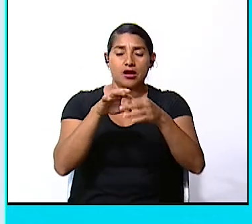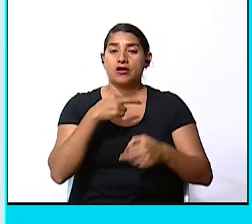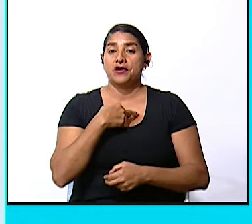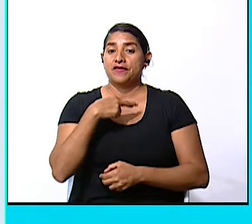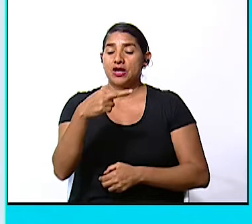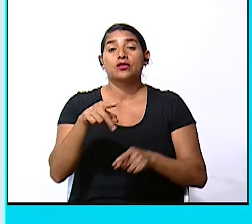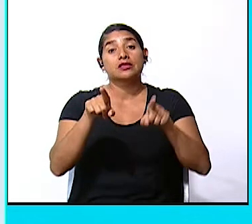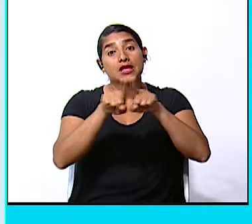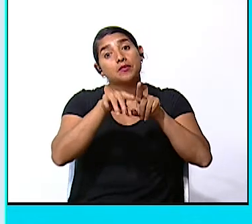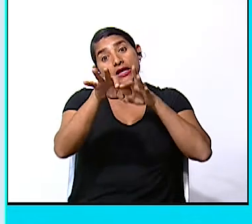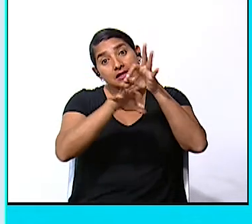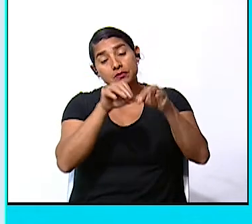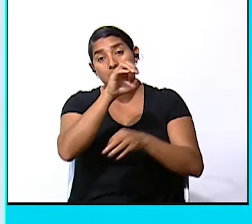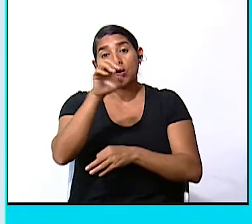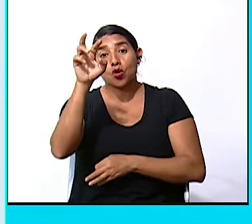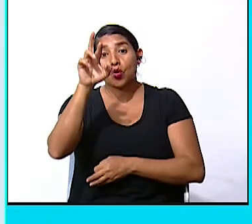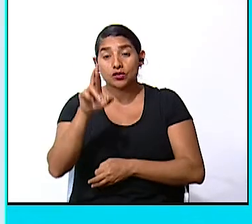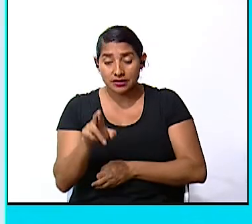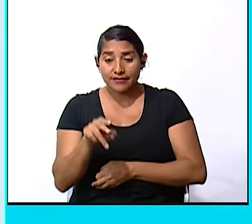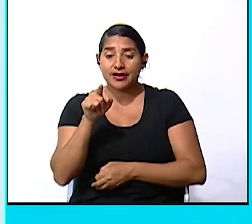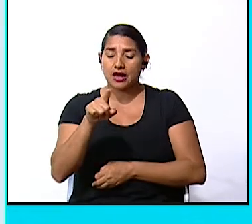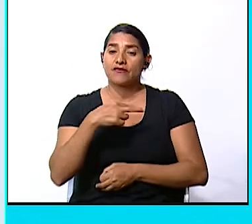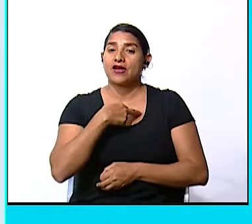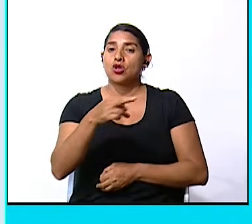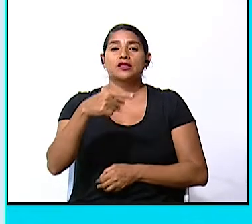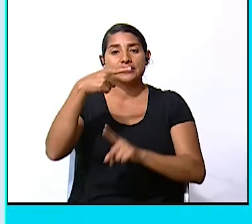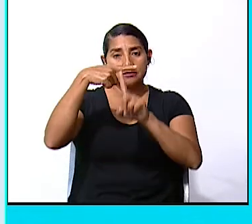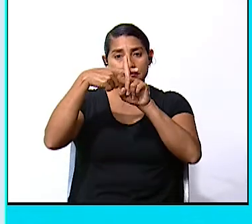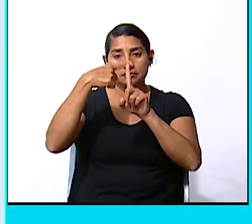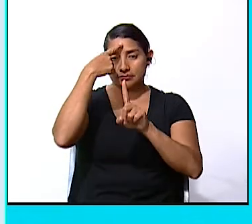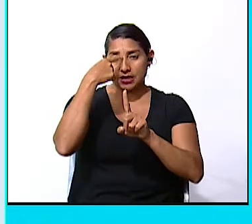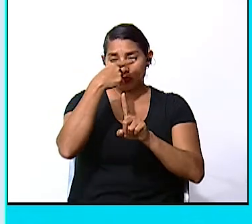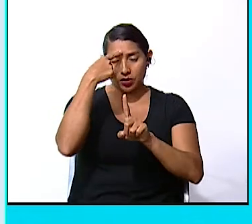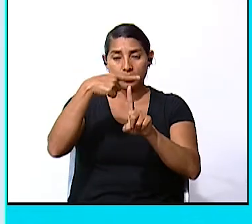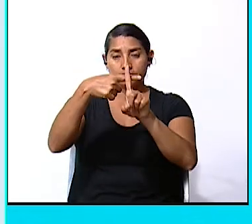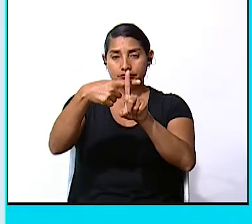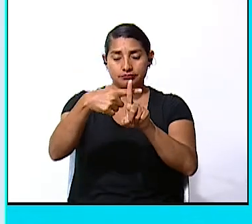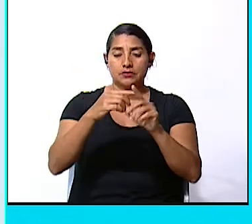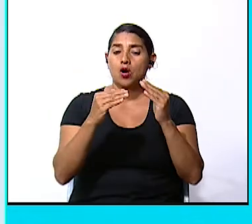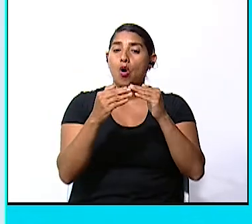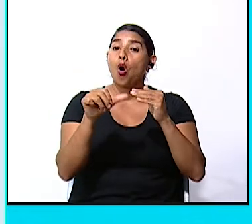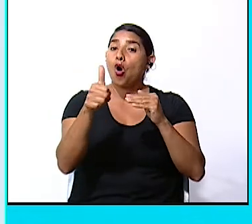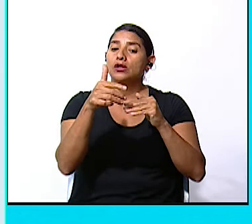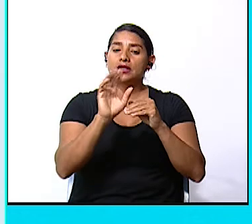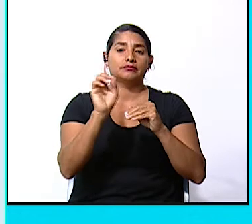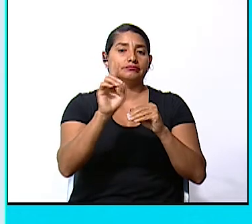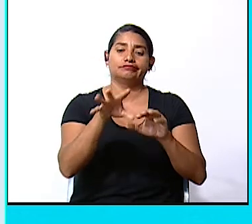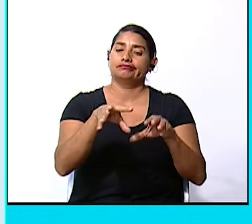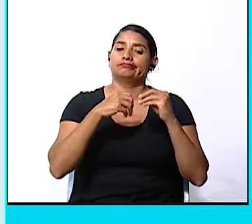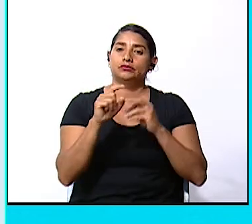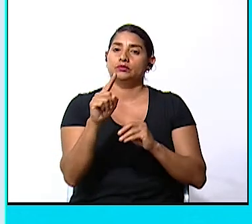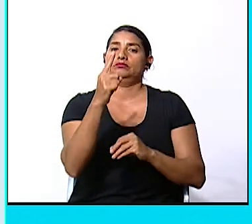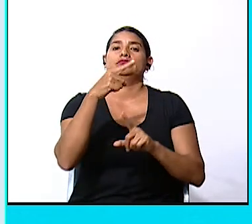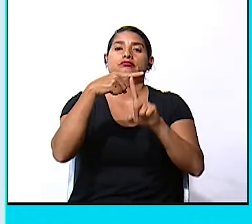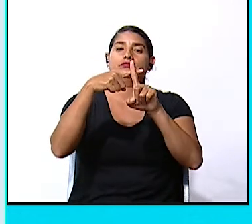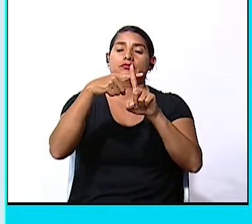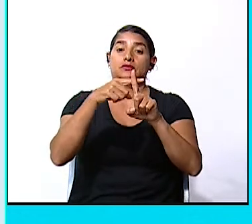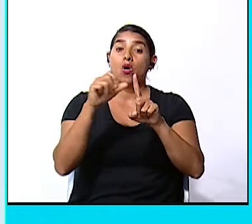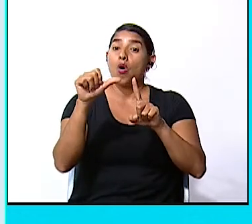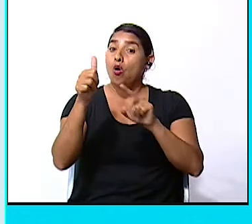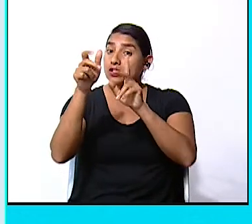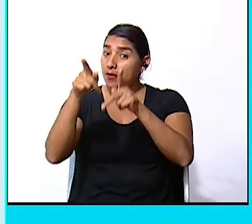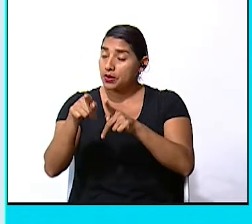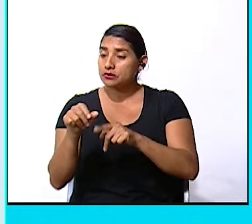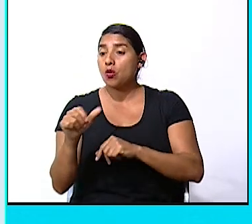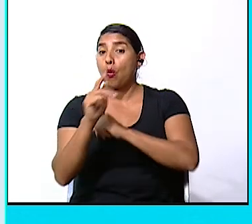e indicaba que Costa Rica, la religión era católica, con exclusión de cualquier otra. Y aunque aclara que si un extranjero